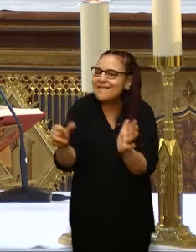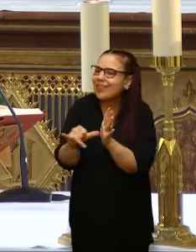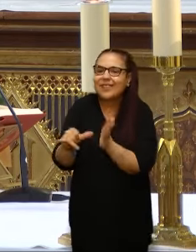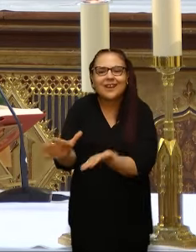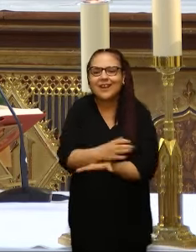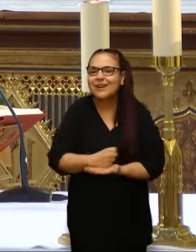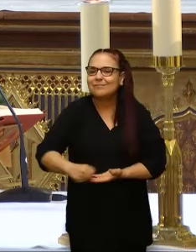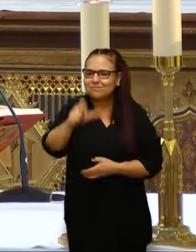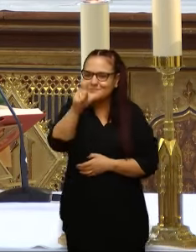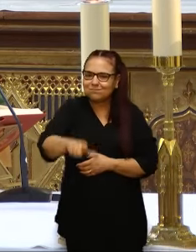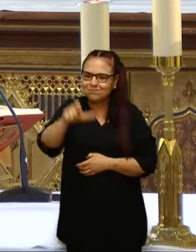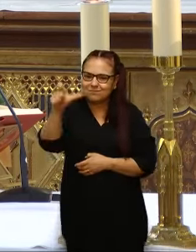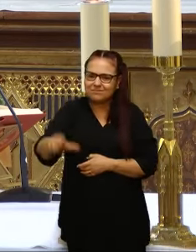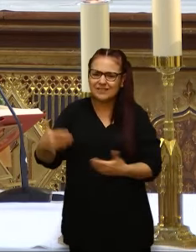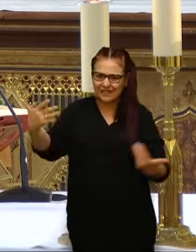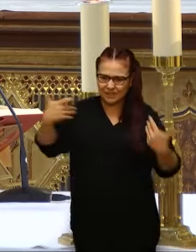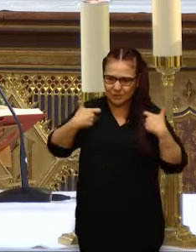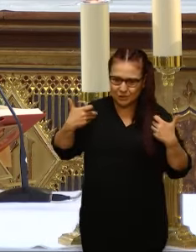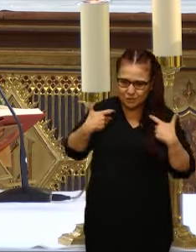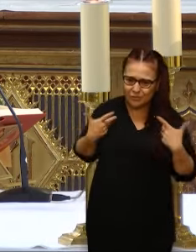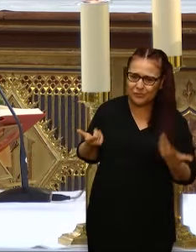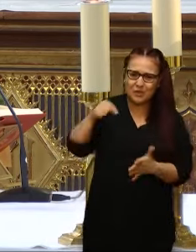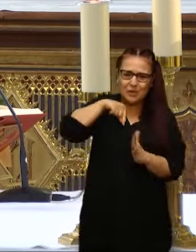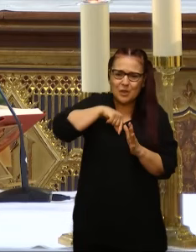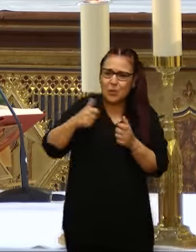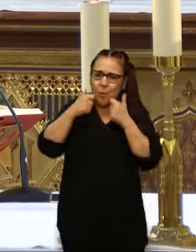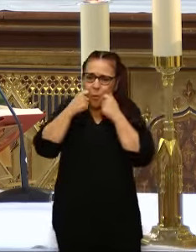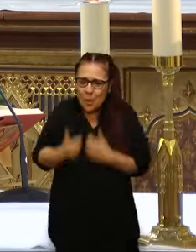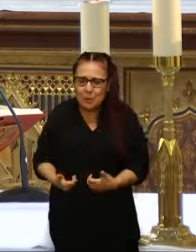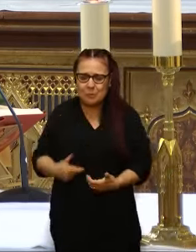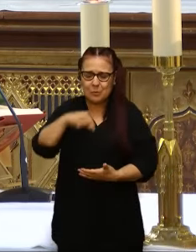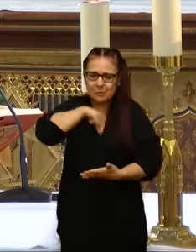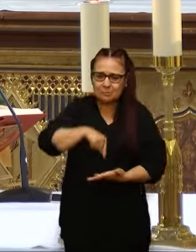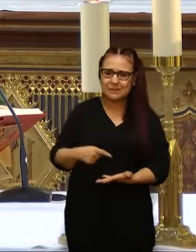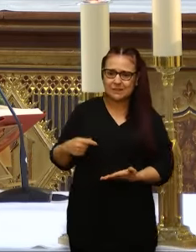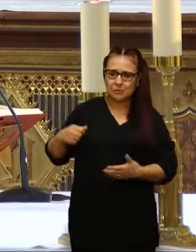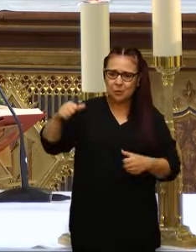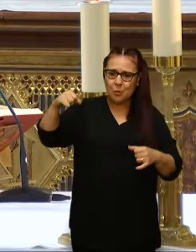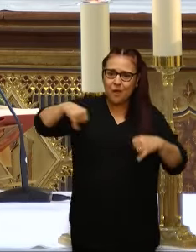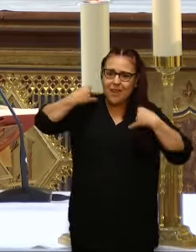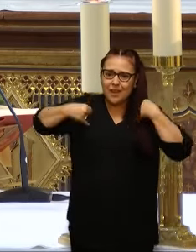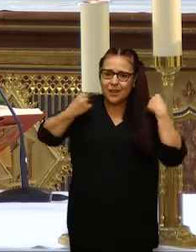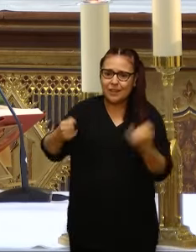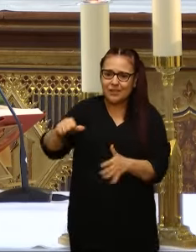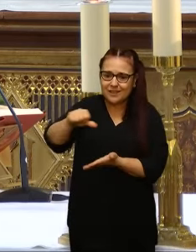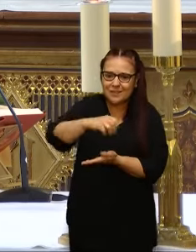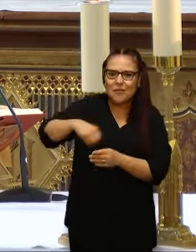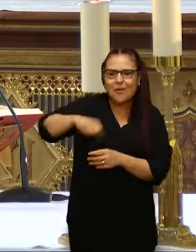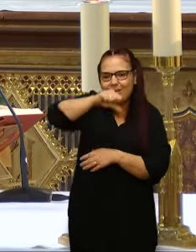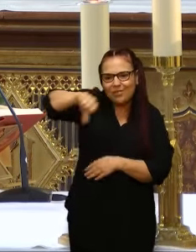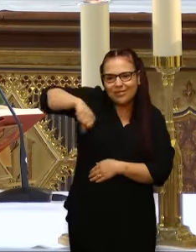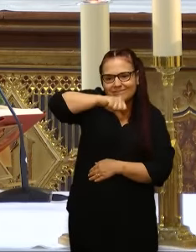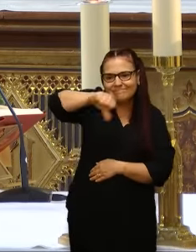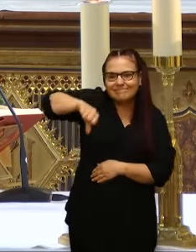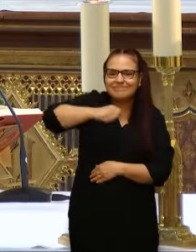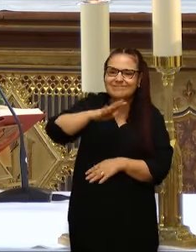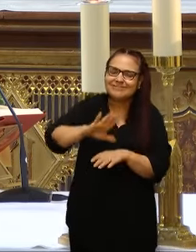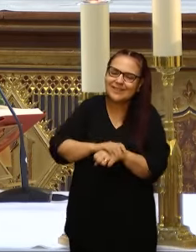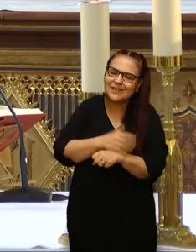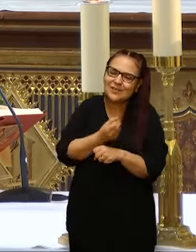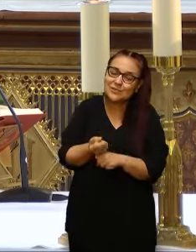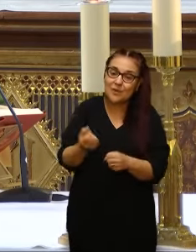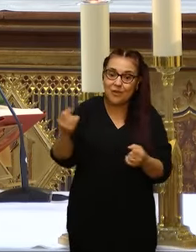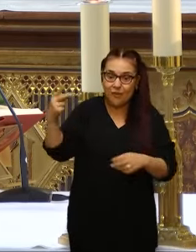hombre que sufre en su cuerpo o en su espíritu y cura sus heridas con el aceite del consuelo y el vino